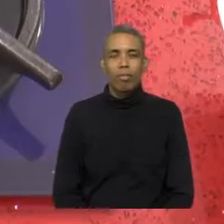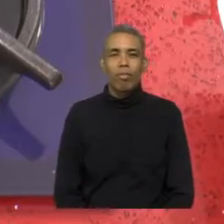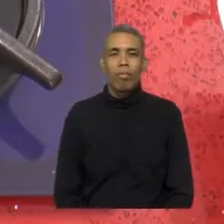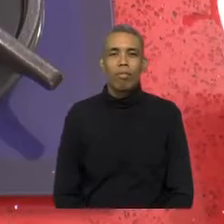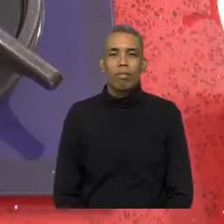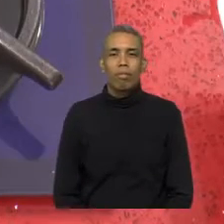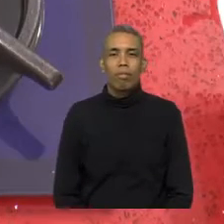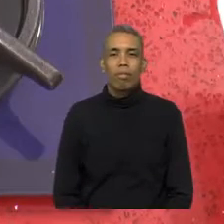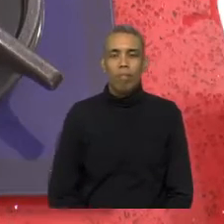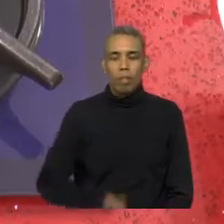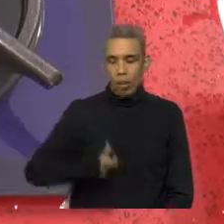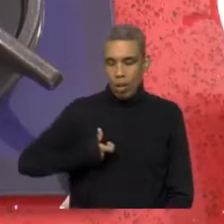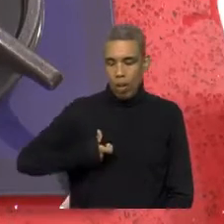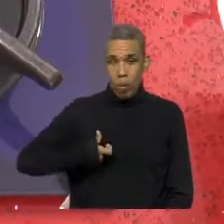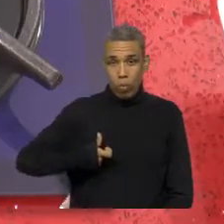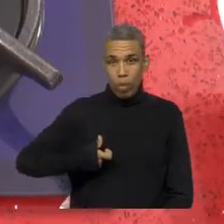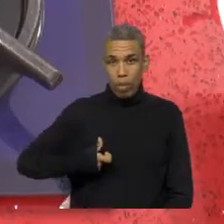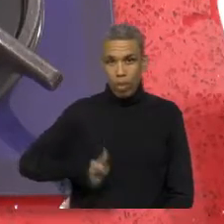camarones están